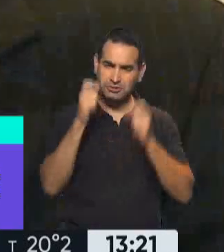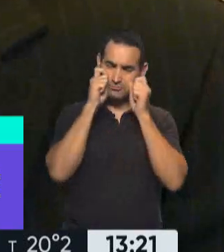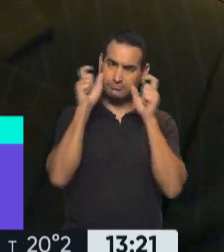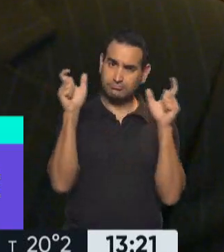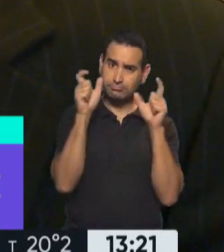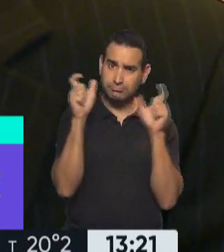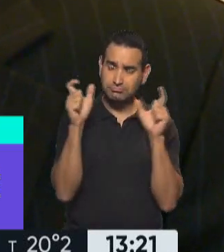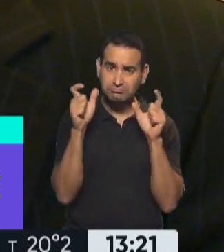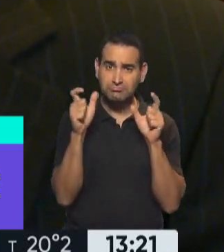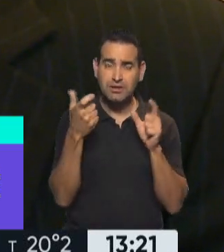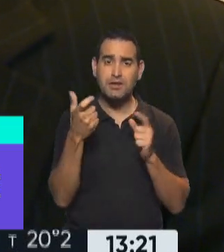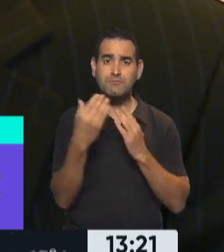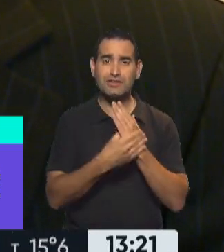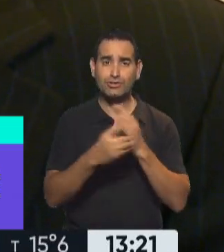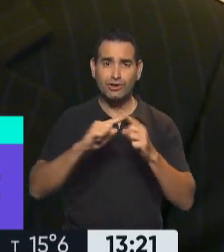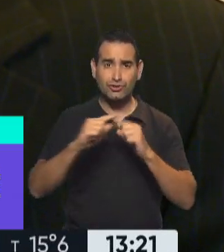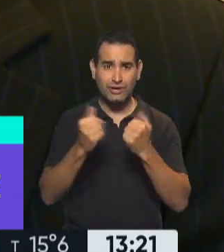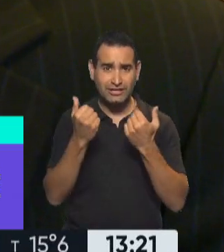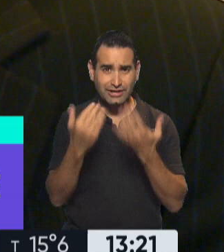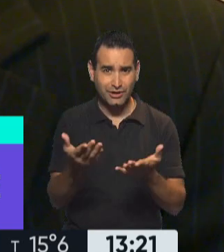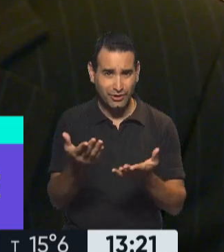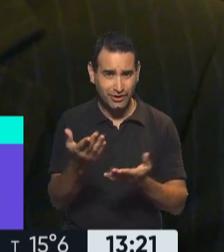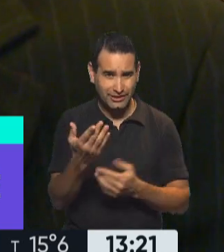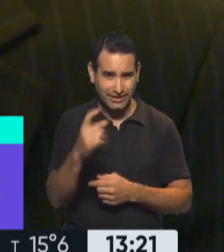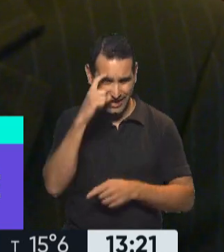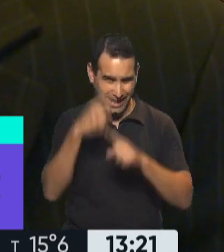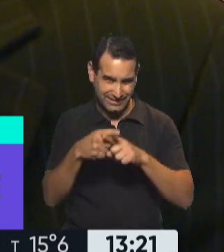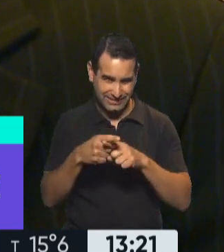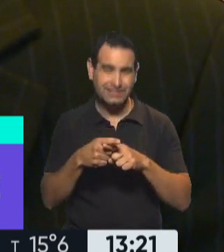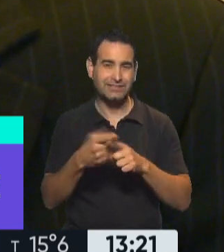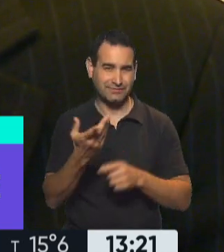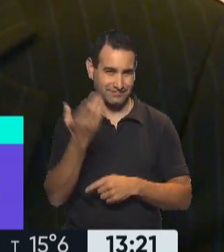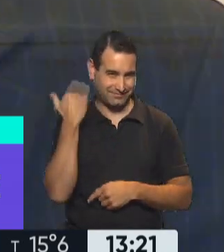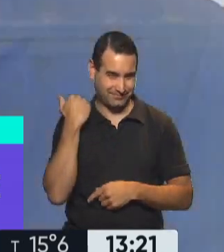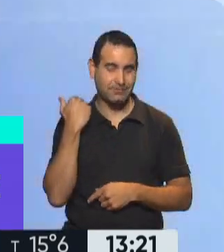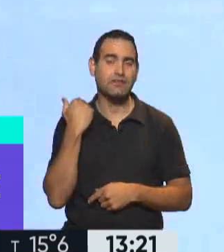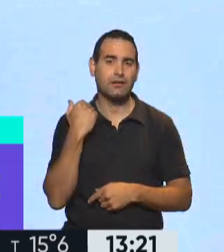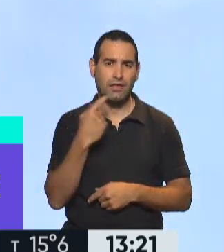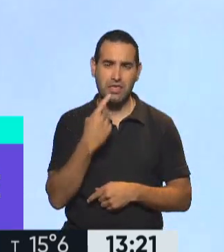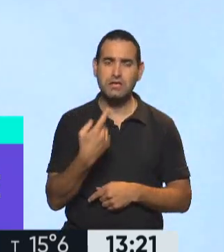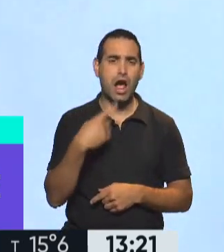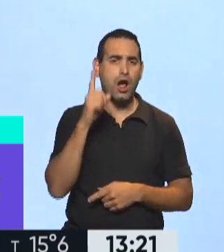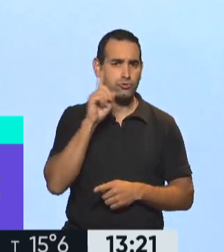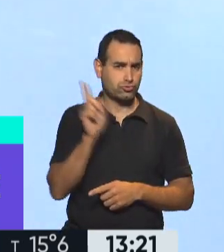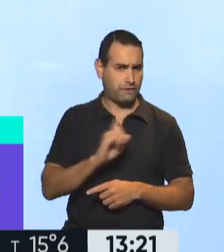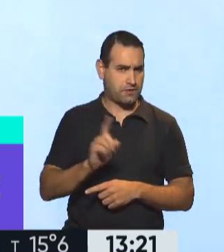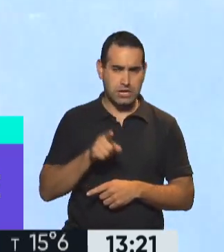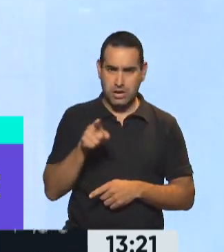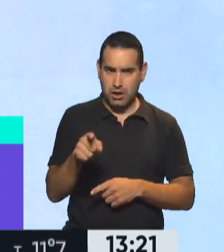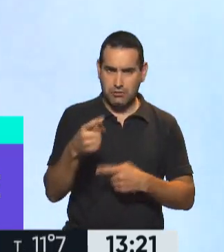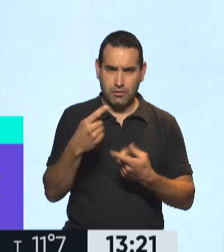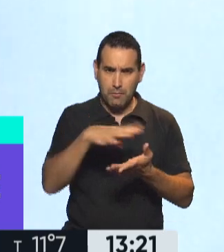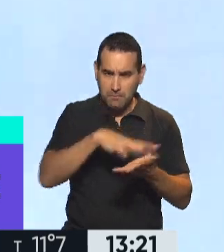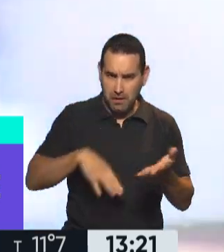que el canciller de la pasada gestión del señor Macri desconozca que haya pasado una